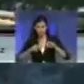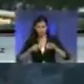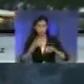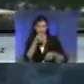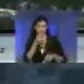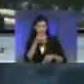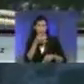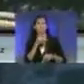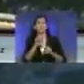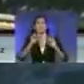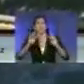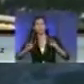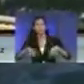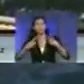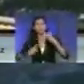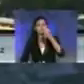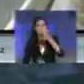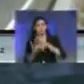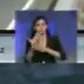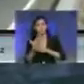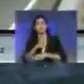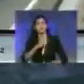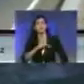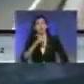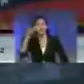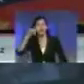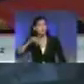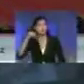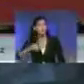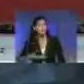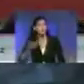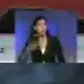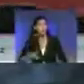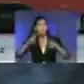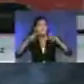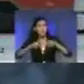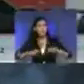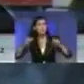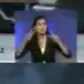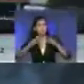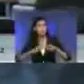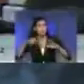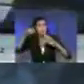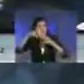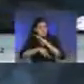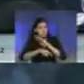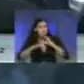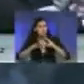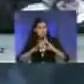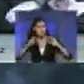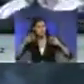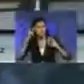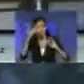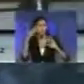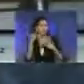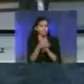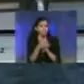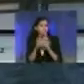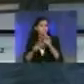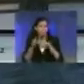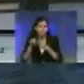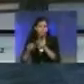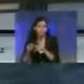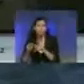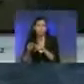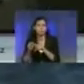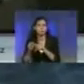esa refundación. Aquí está la columna vertebral del Cicpc, están la investigación científica. Y aquí en